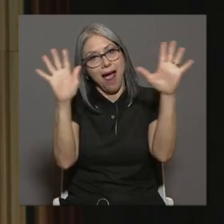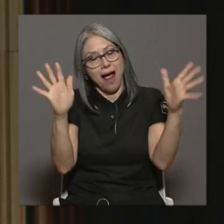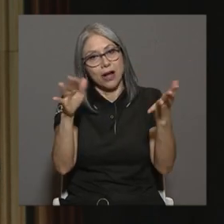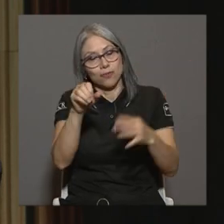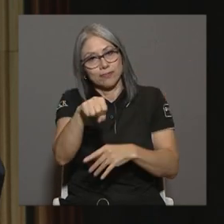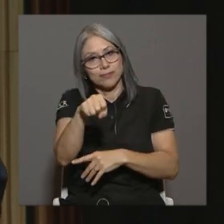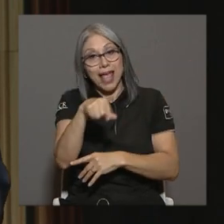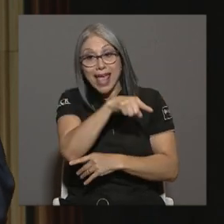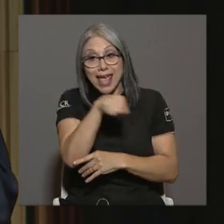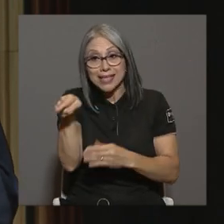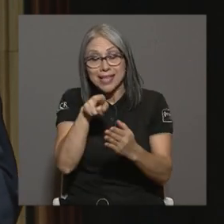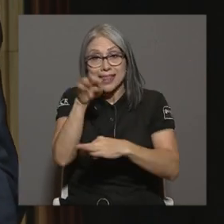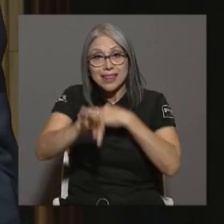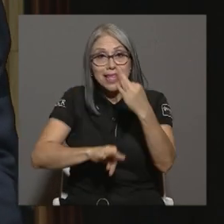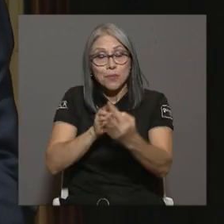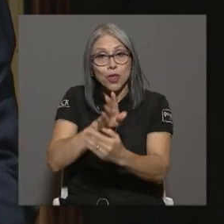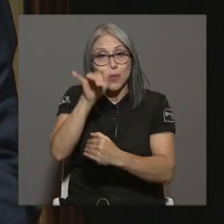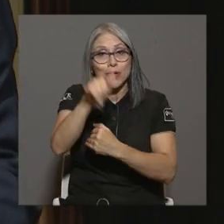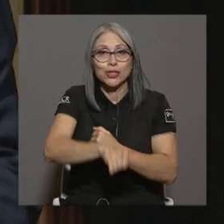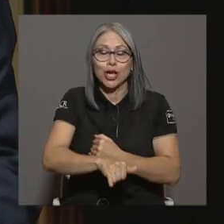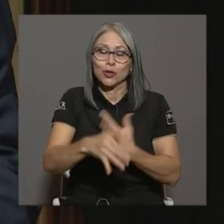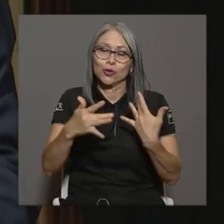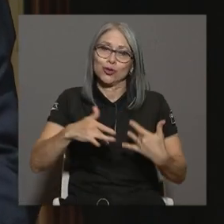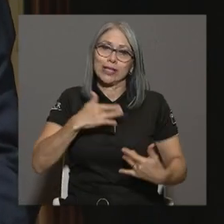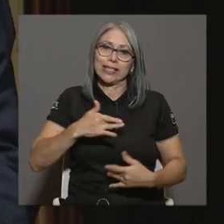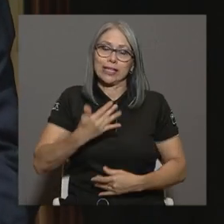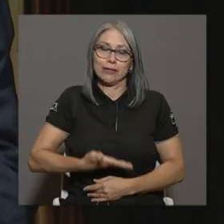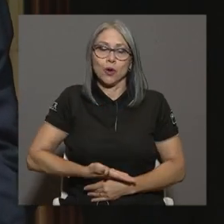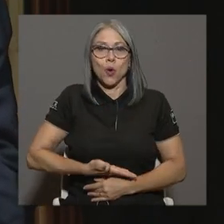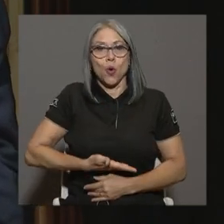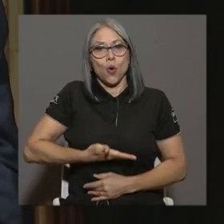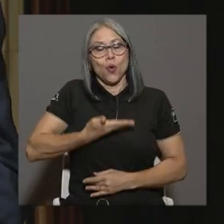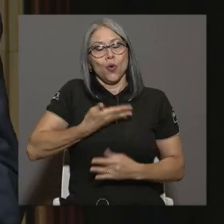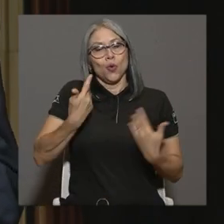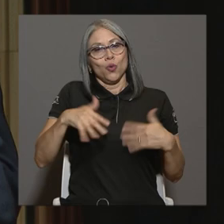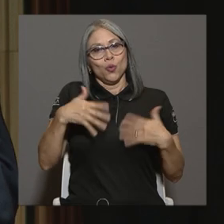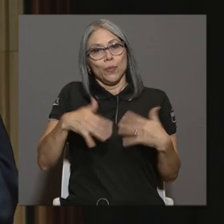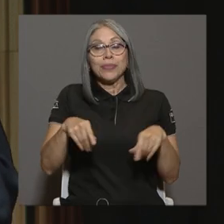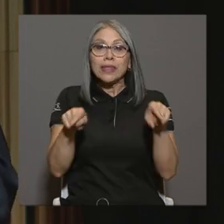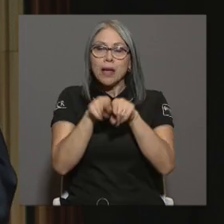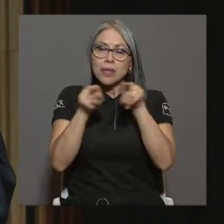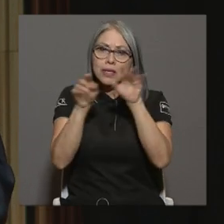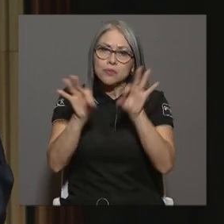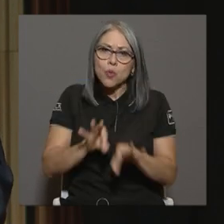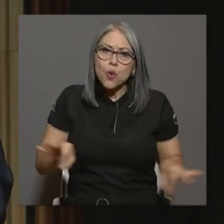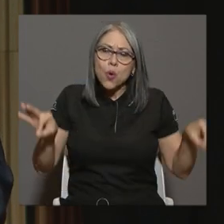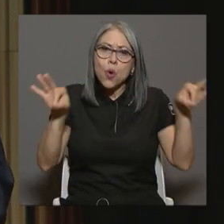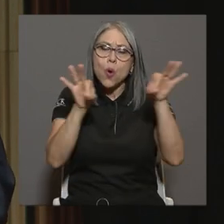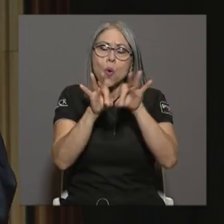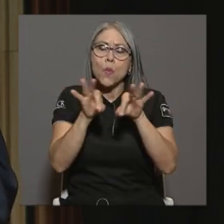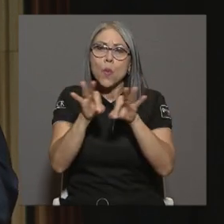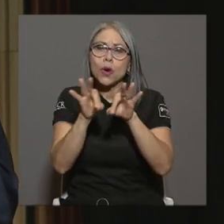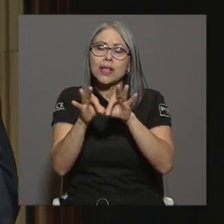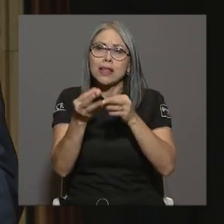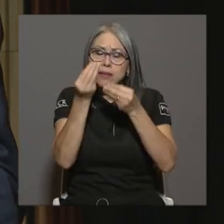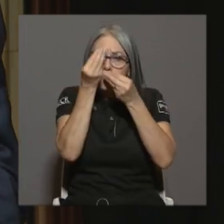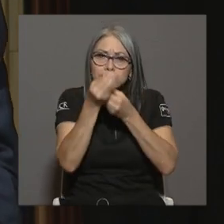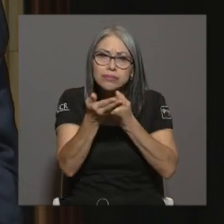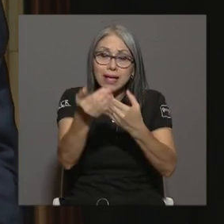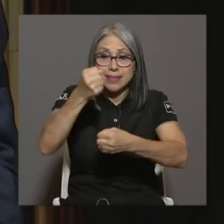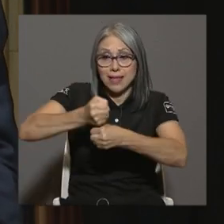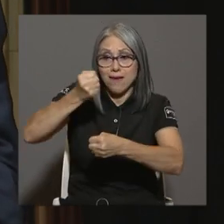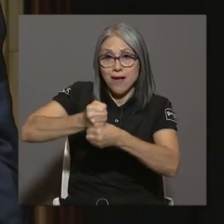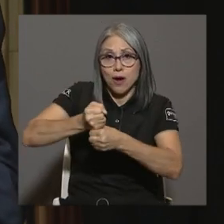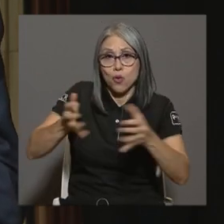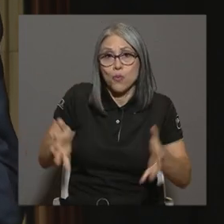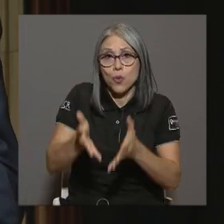de proyectos nos enorgullecen sobremanera. También es imprescindible destacar que el trabajo promovido desde la